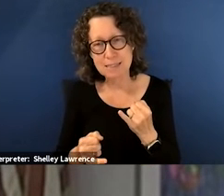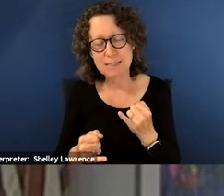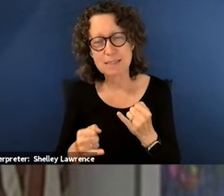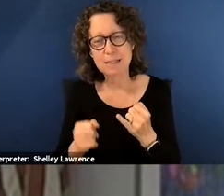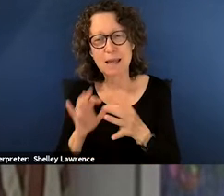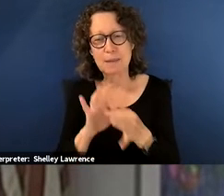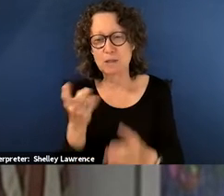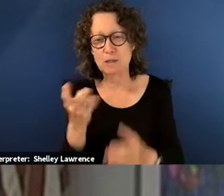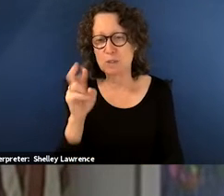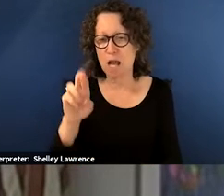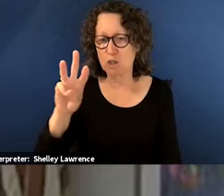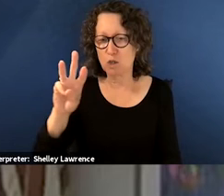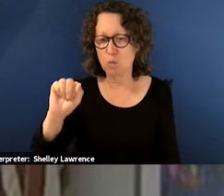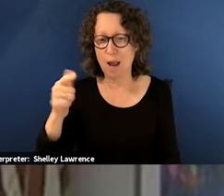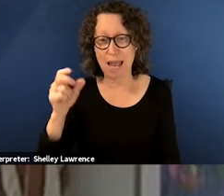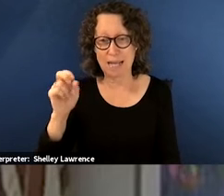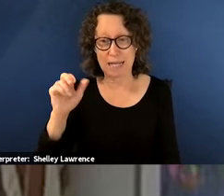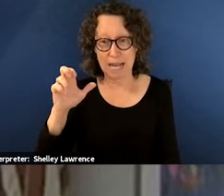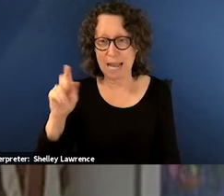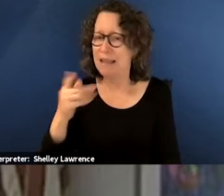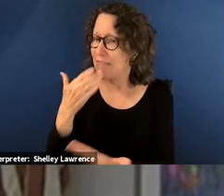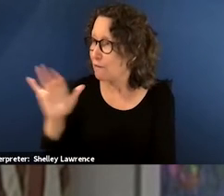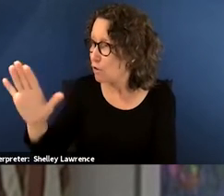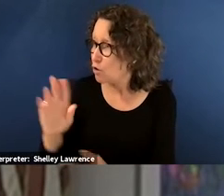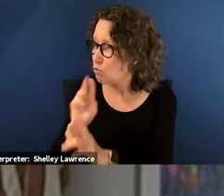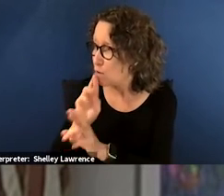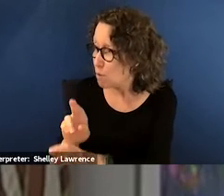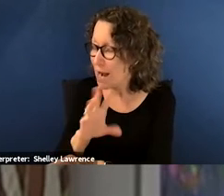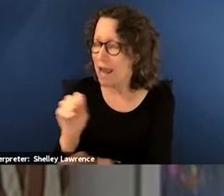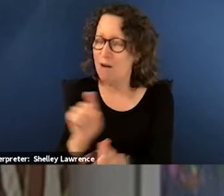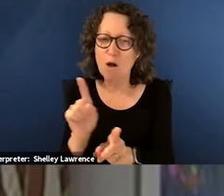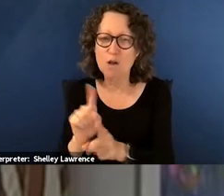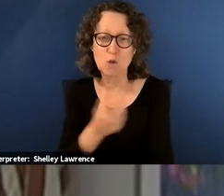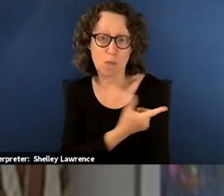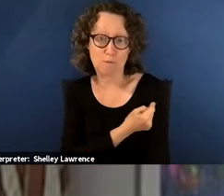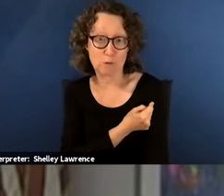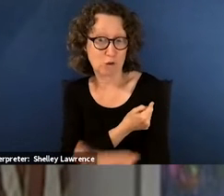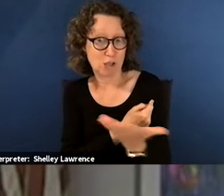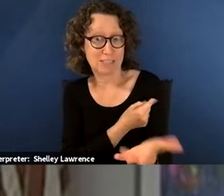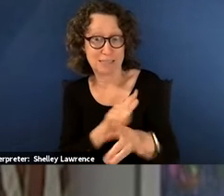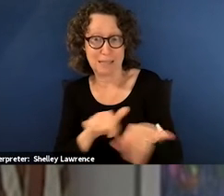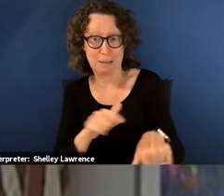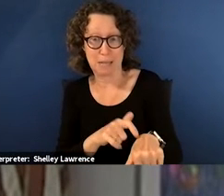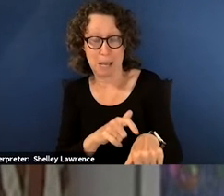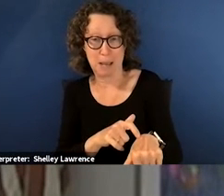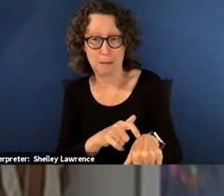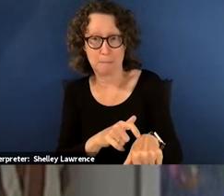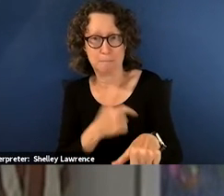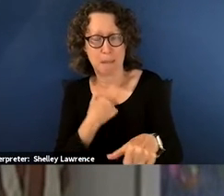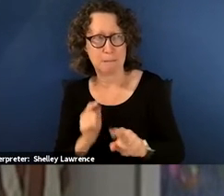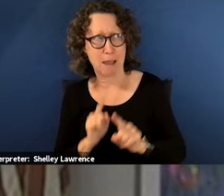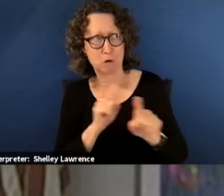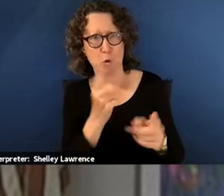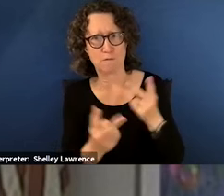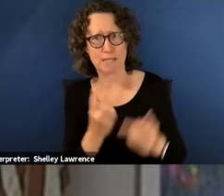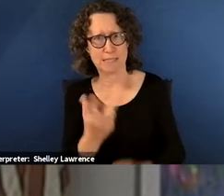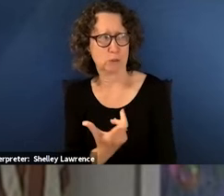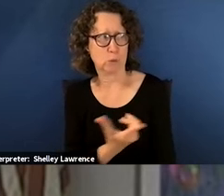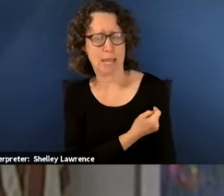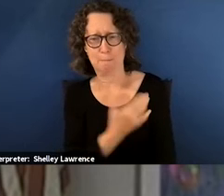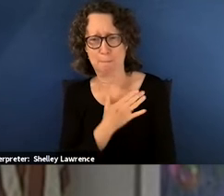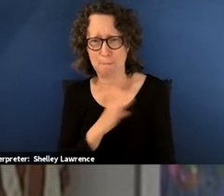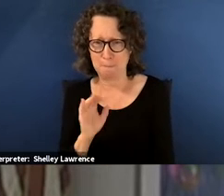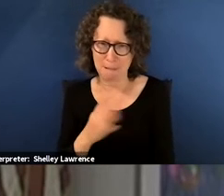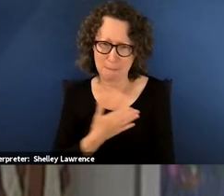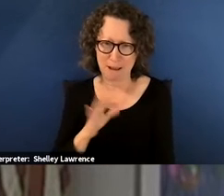escuelas. Y en relación a la doctora Wagner, gracias por su reporte. Y también las vacunas contra la influenza están ahí, y así